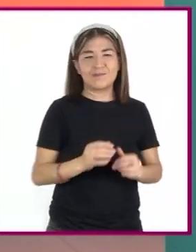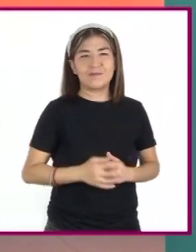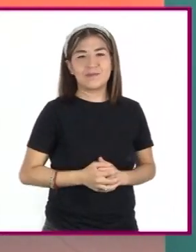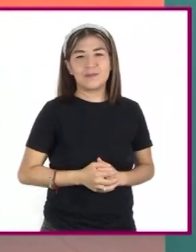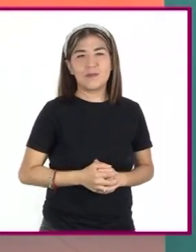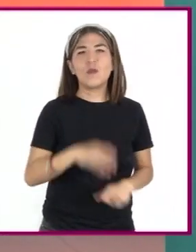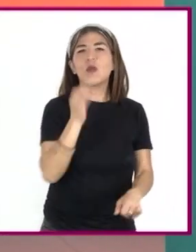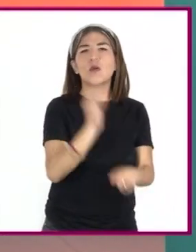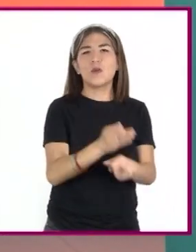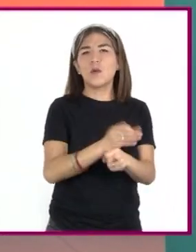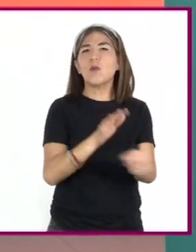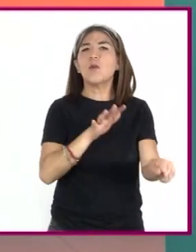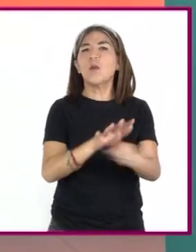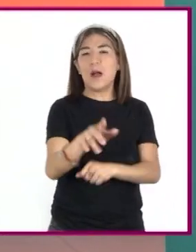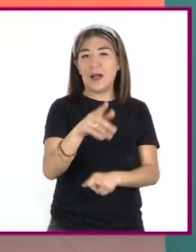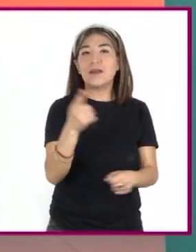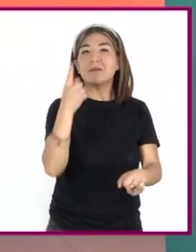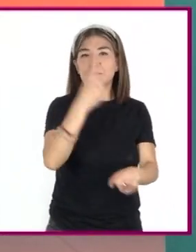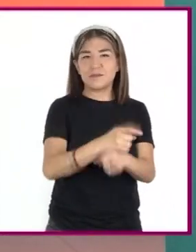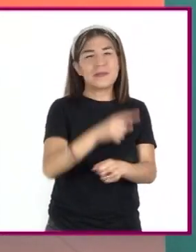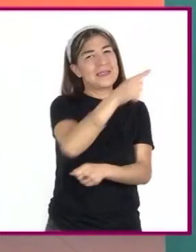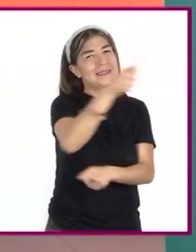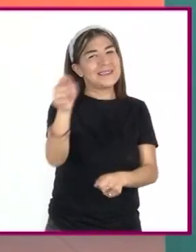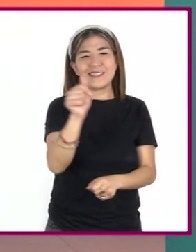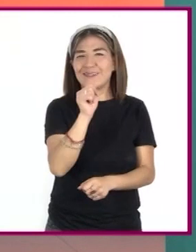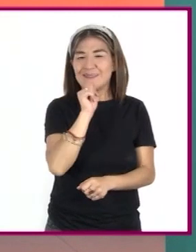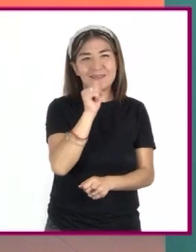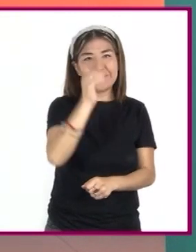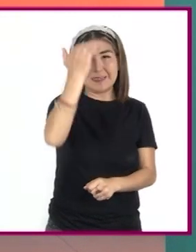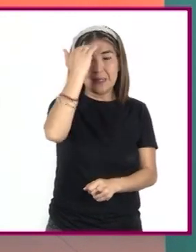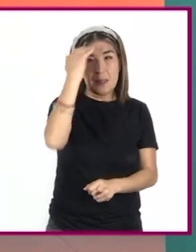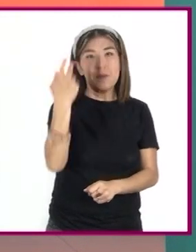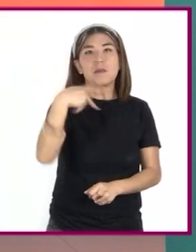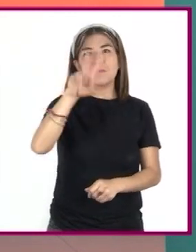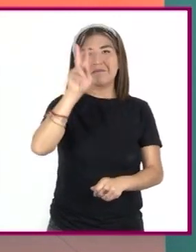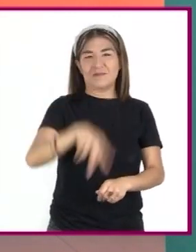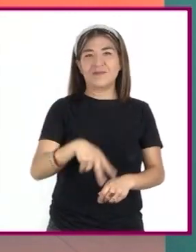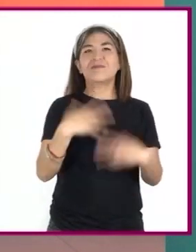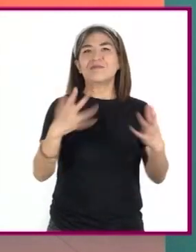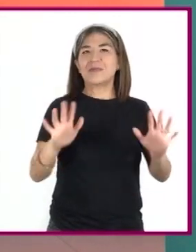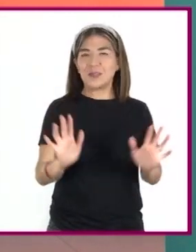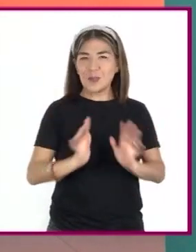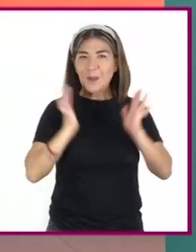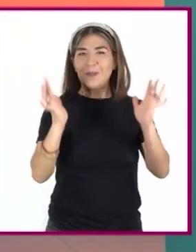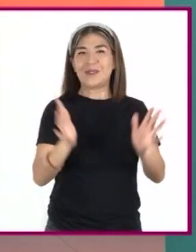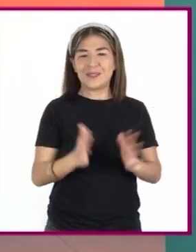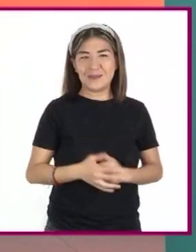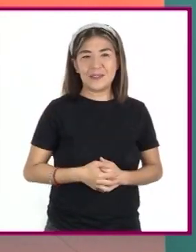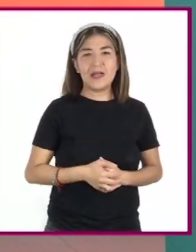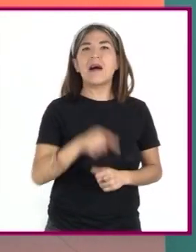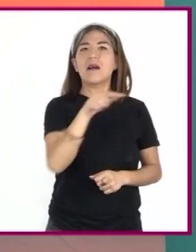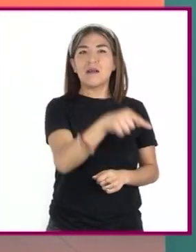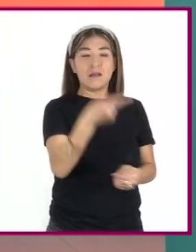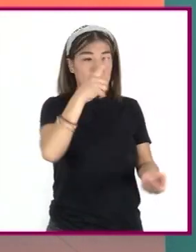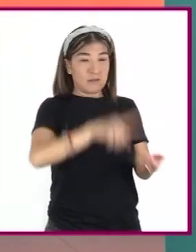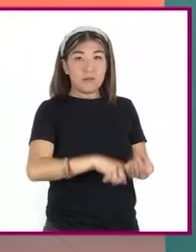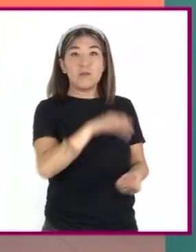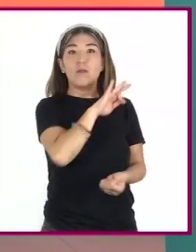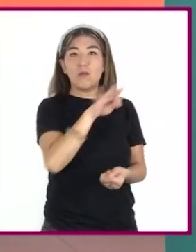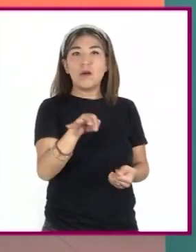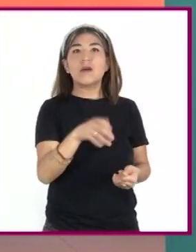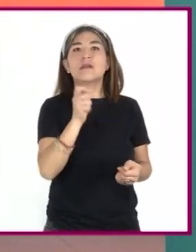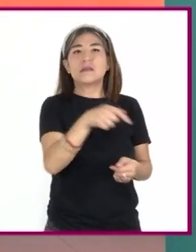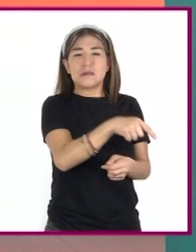El primer organismo quizá no lo conozcan, pero es sorprendente, ya que puede vivir en